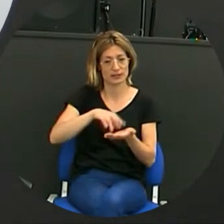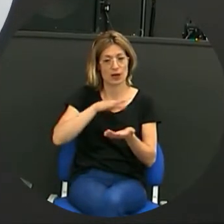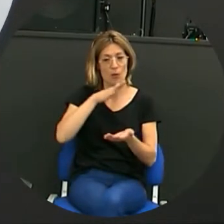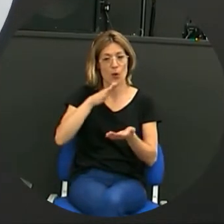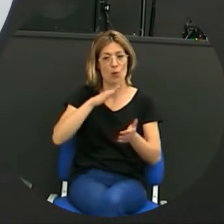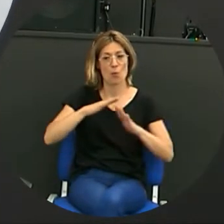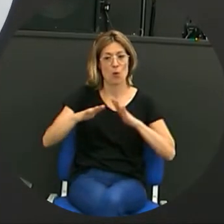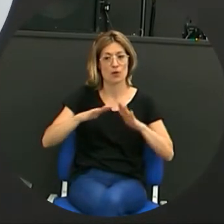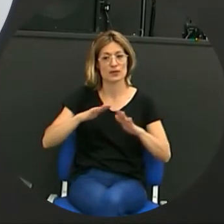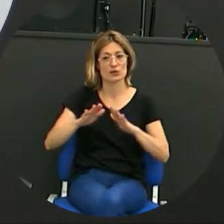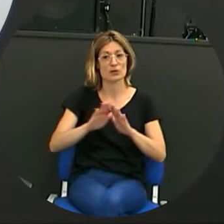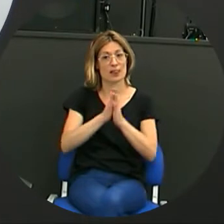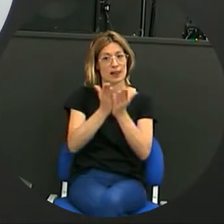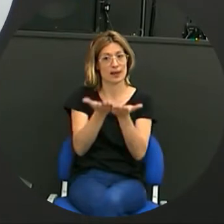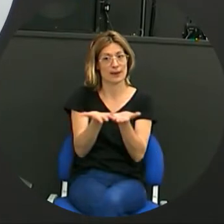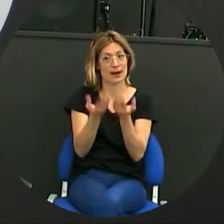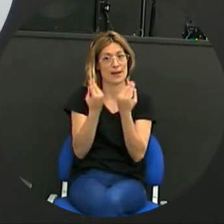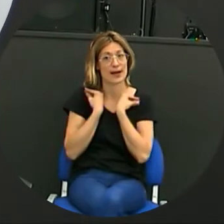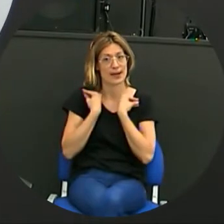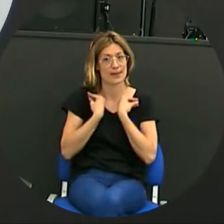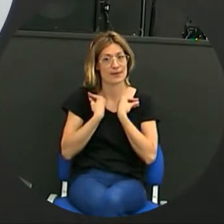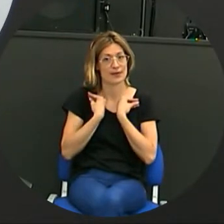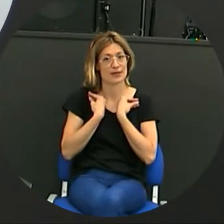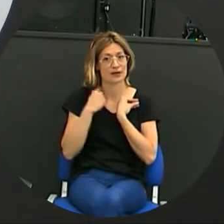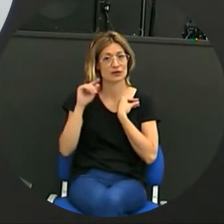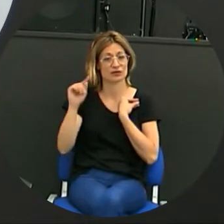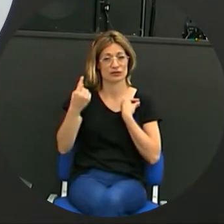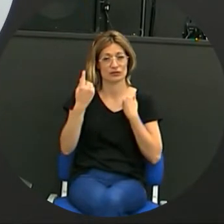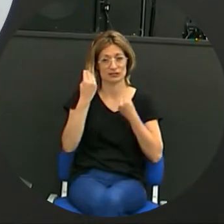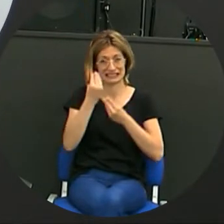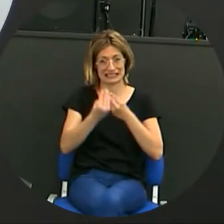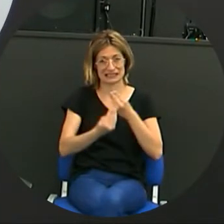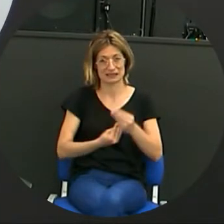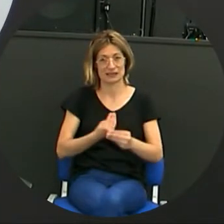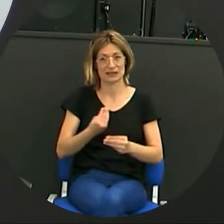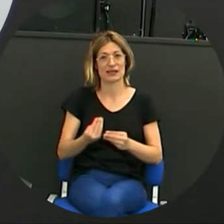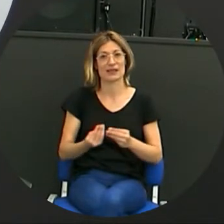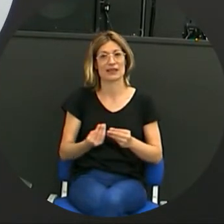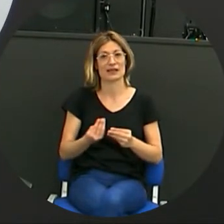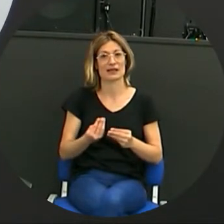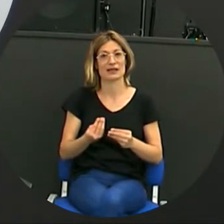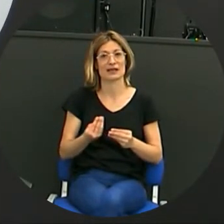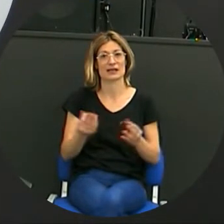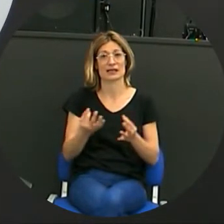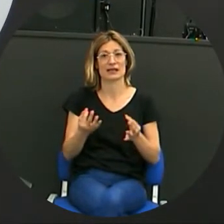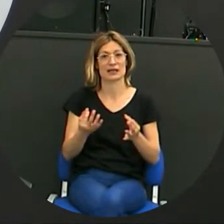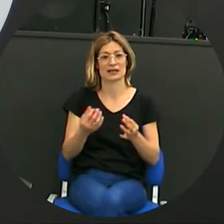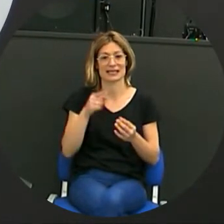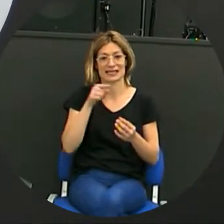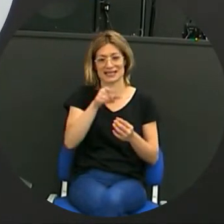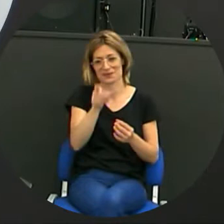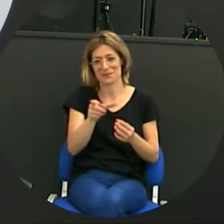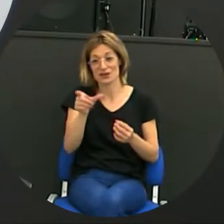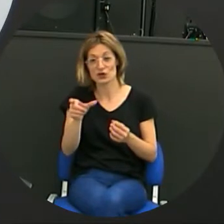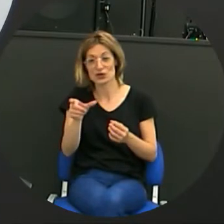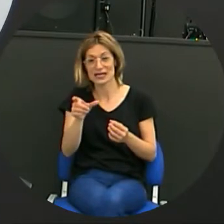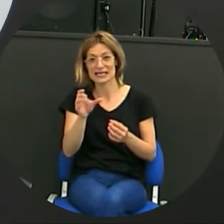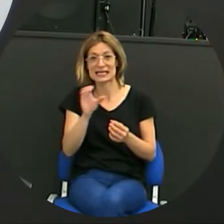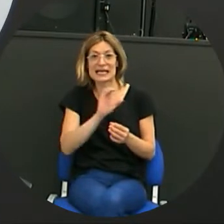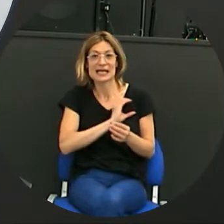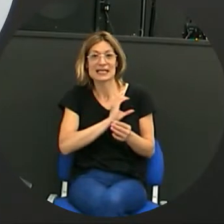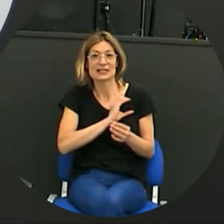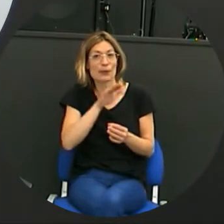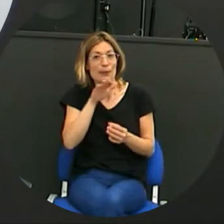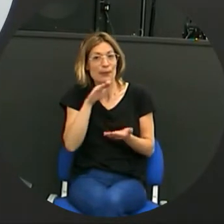vida, Dios los hace que puedan ser identificados como pequeños cristos. Esos